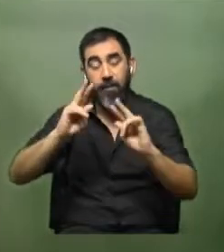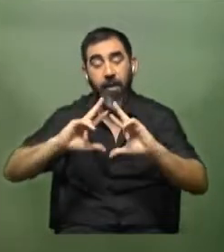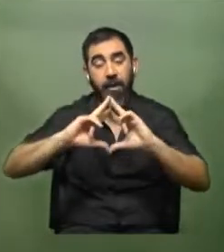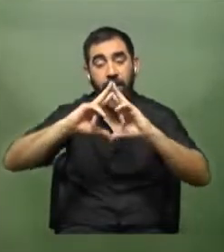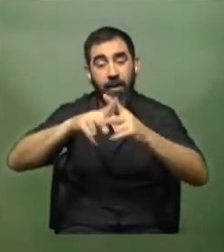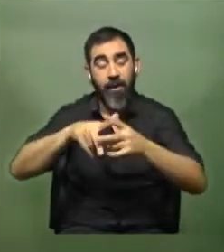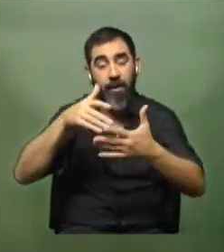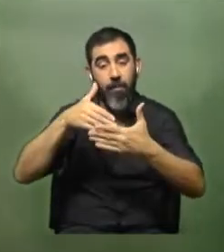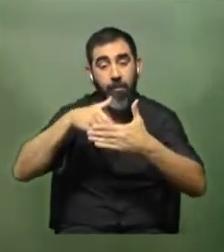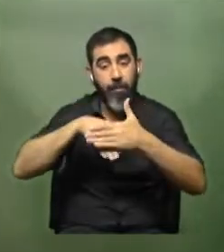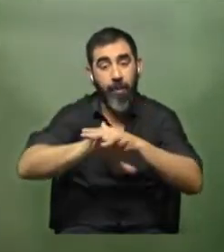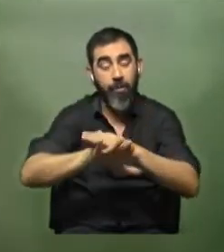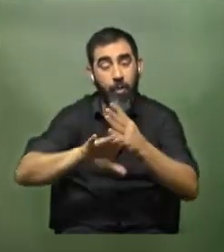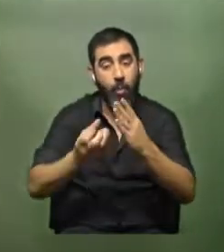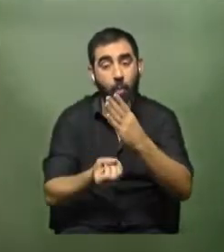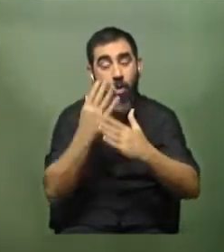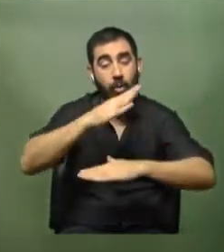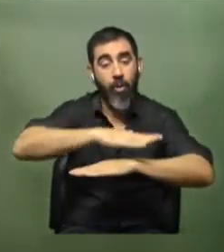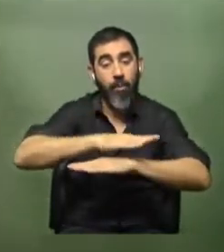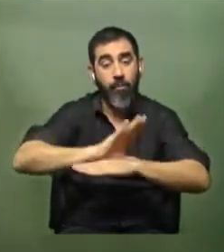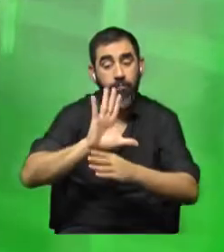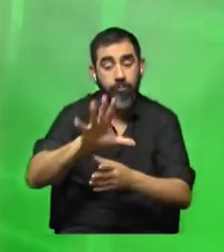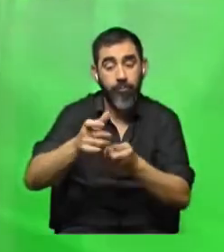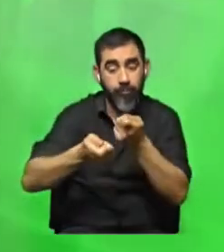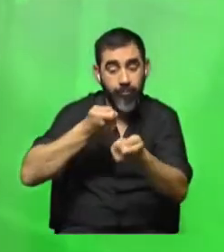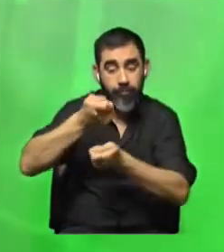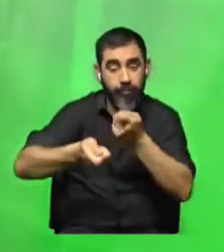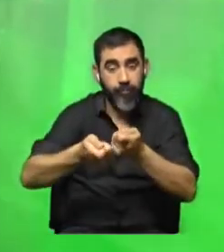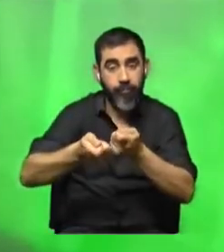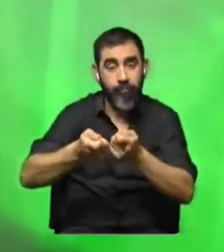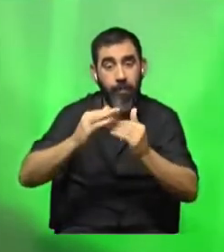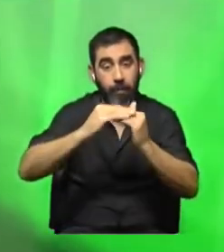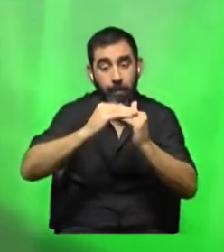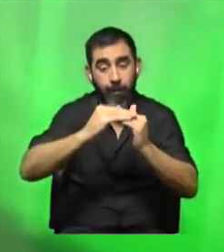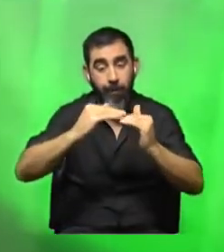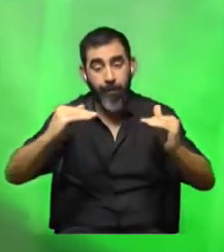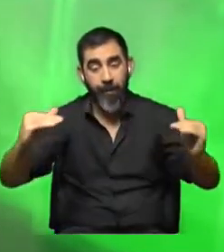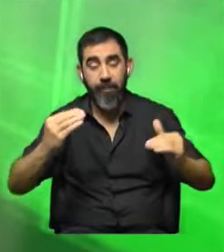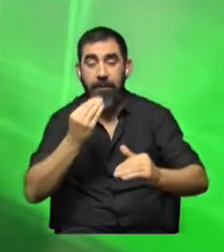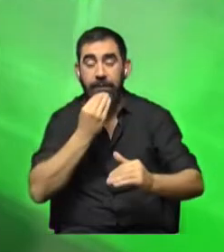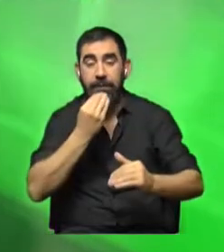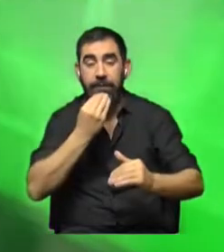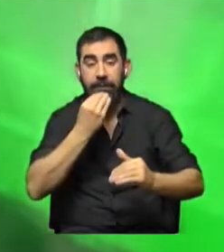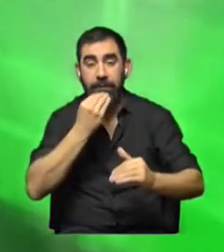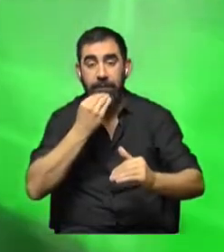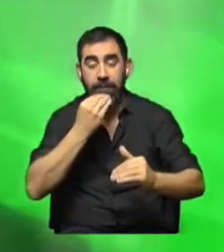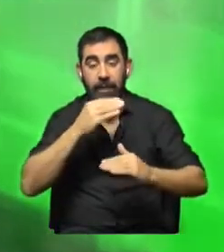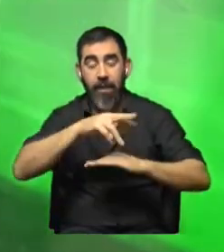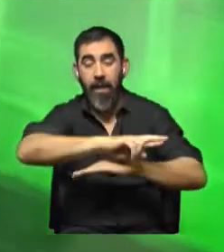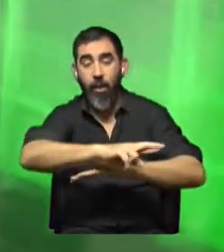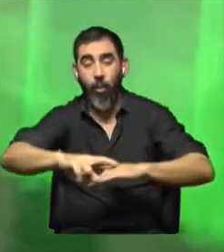también se hizo el modelo de camión, se instaló, se hizo un piso también para simular la